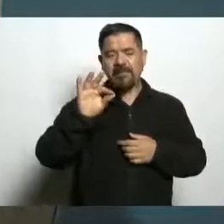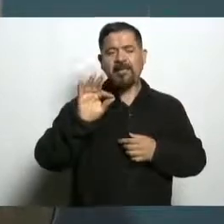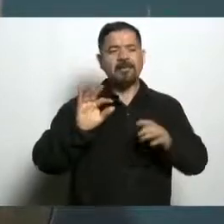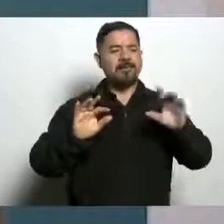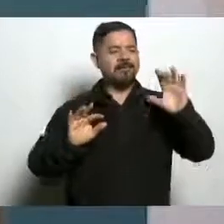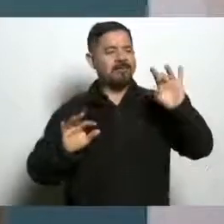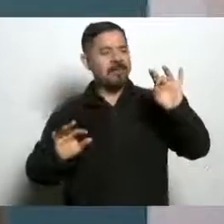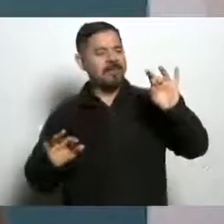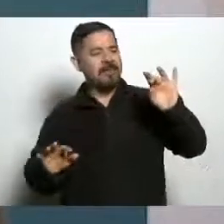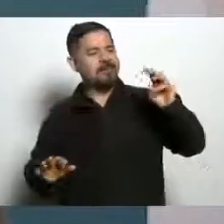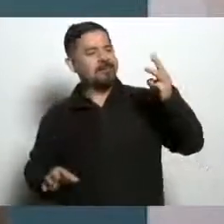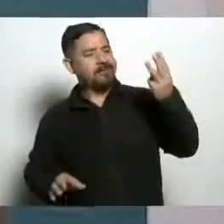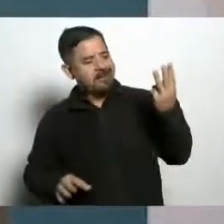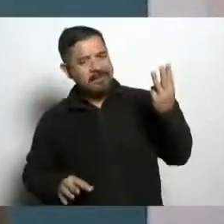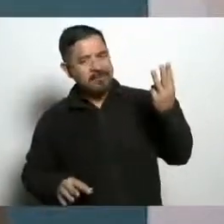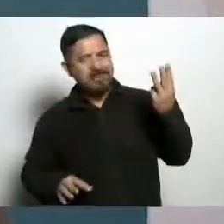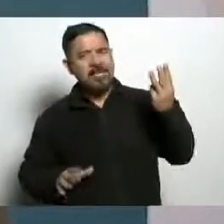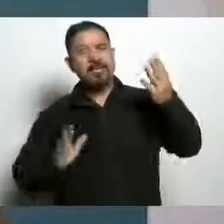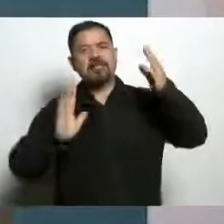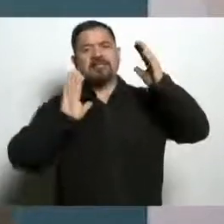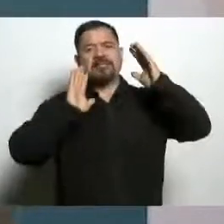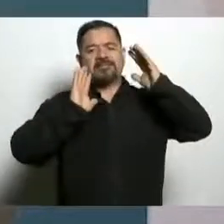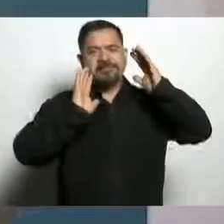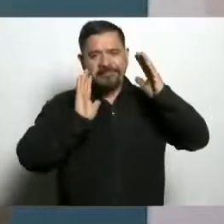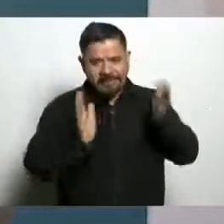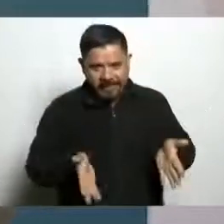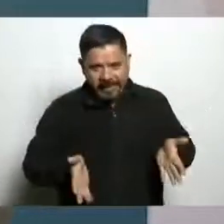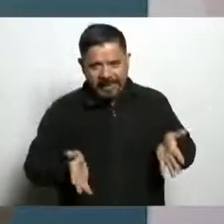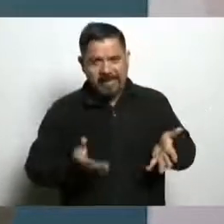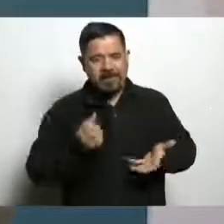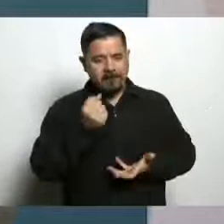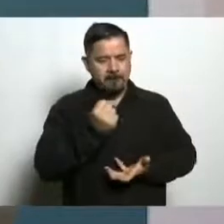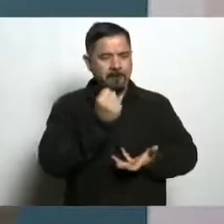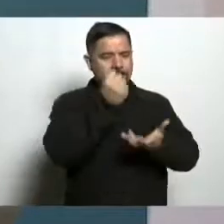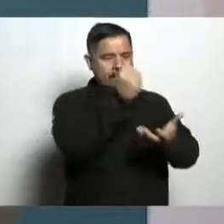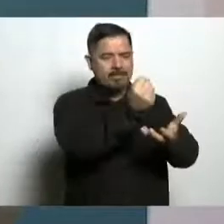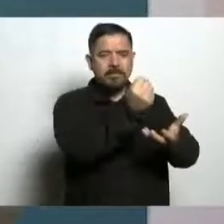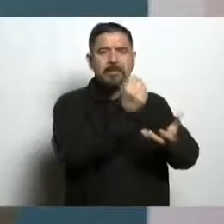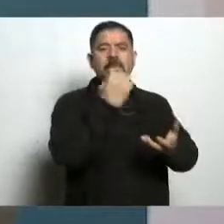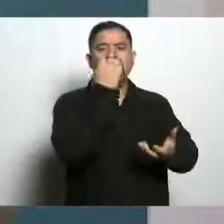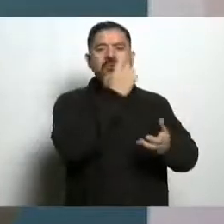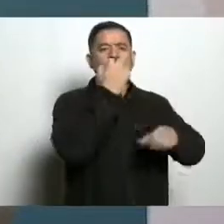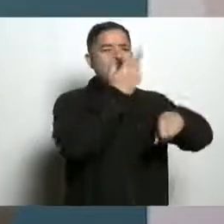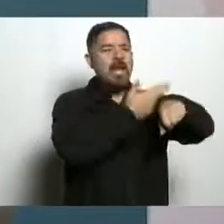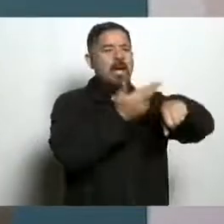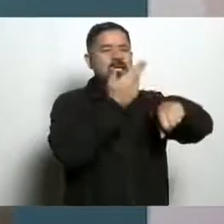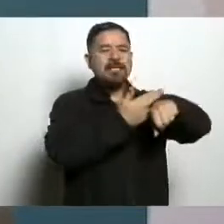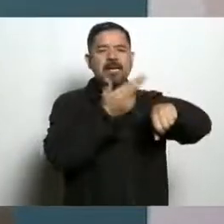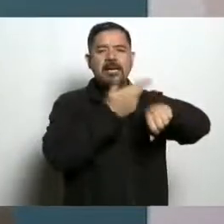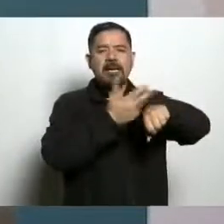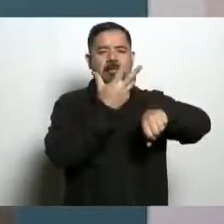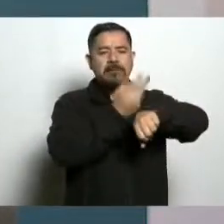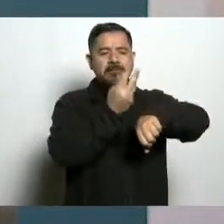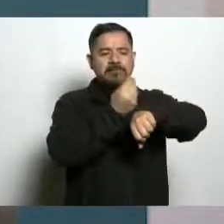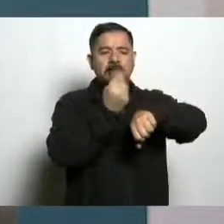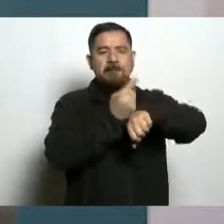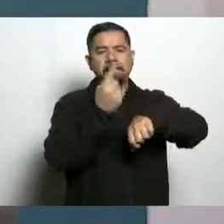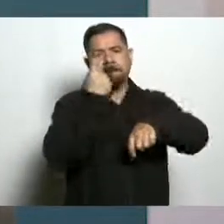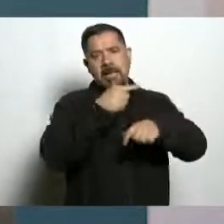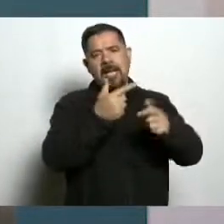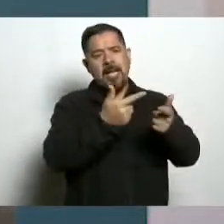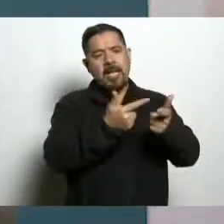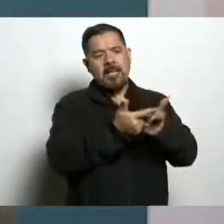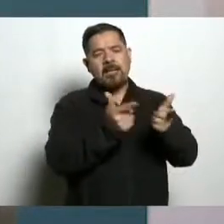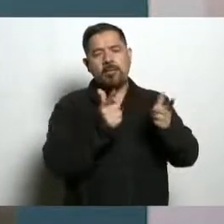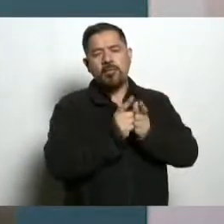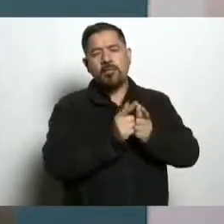33 ya se entregaron los presupuestos para el mantenimiento a las sociedades de madres